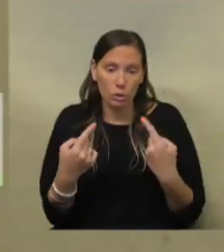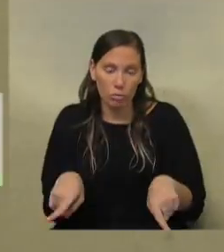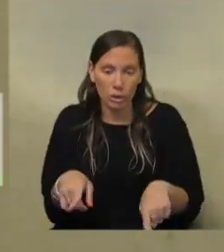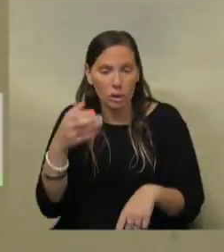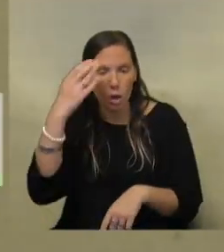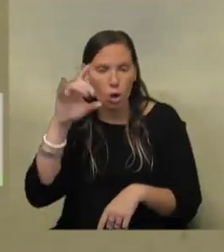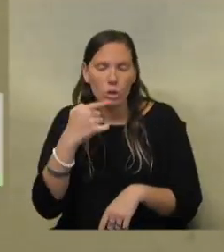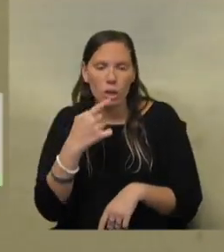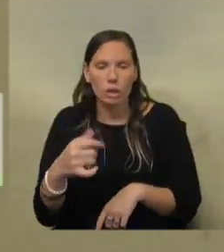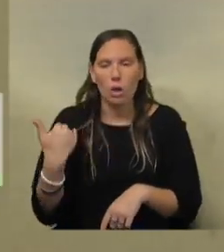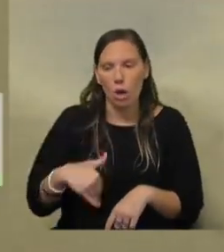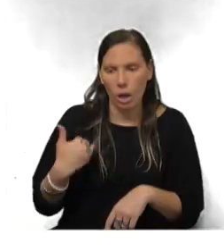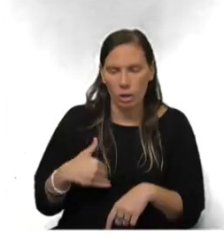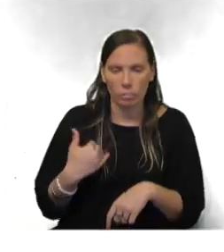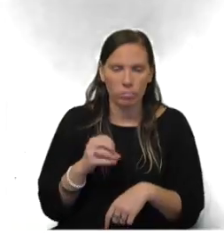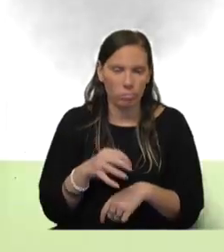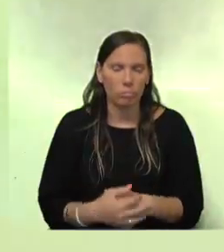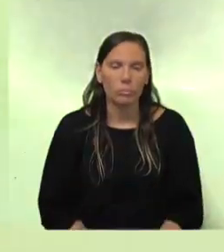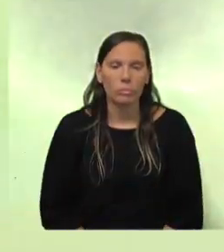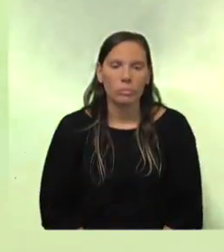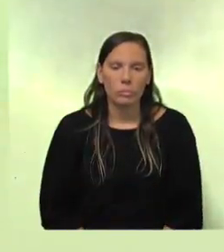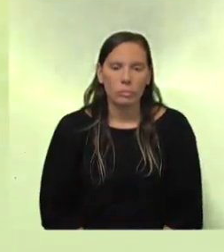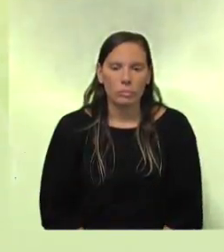hable en Argentina ah